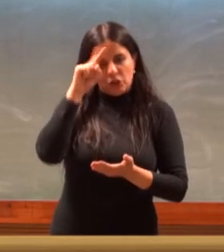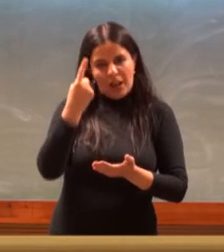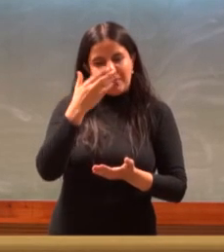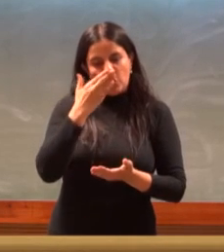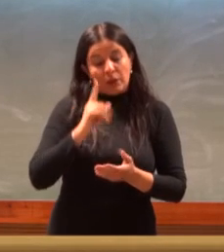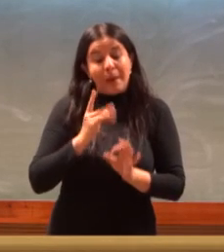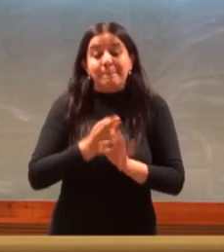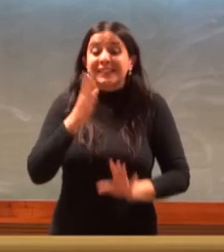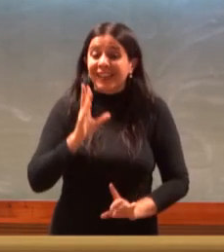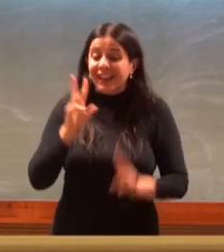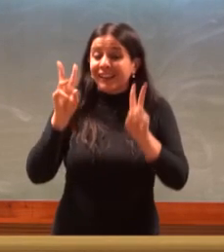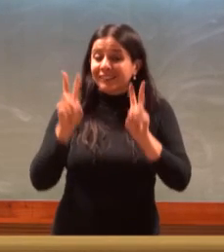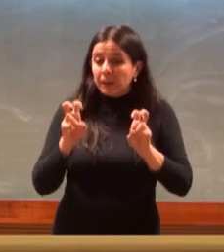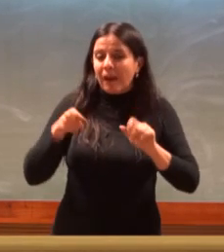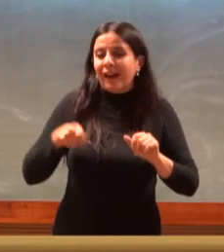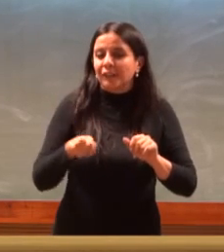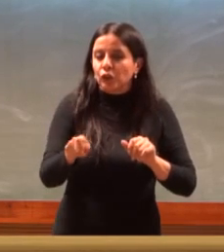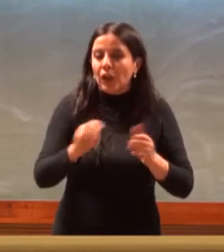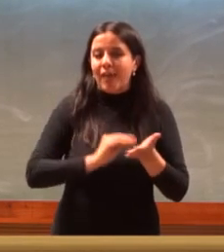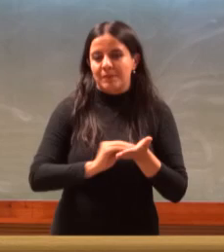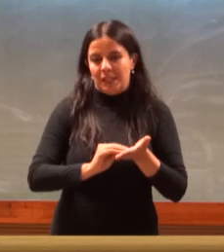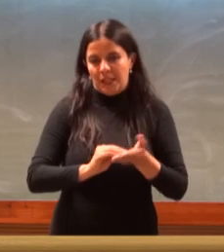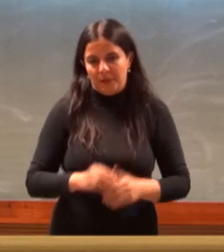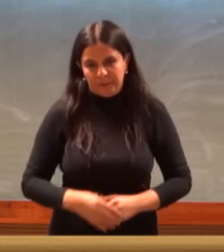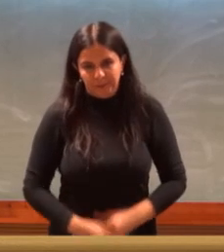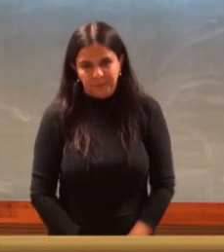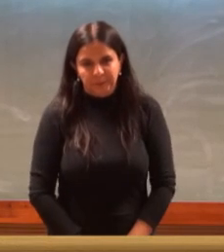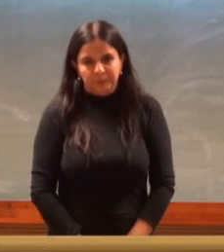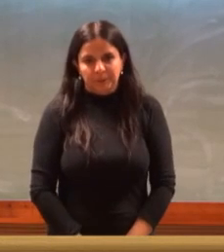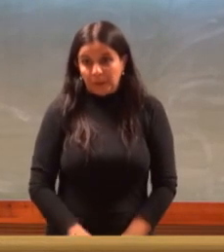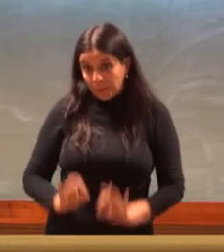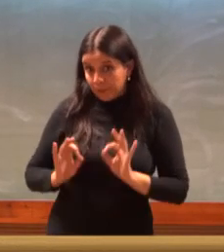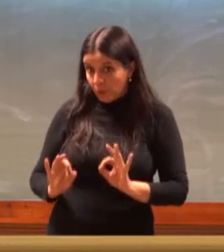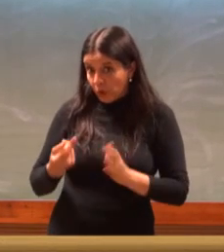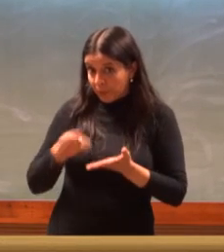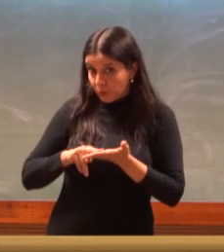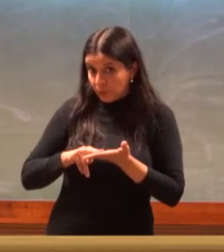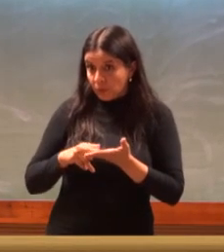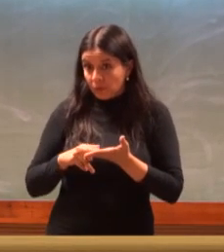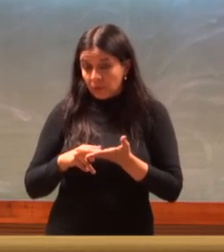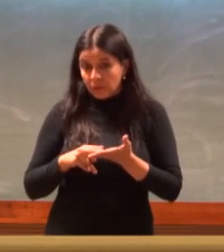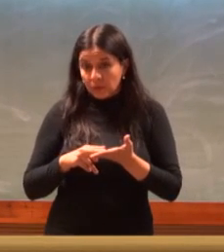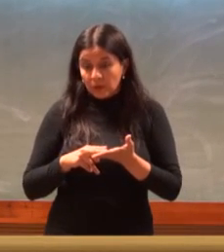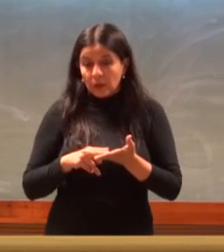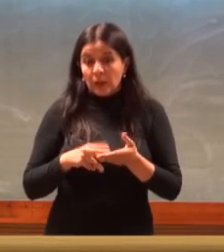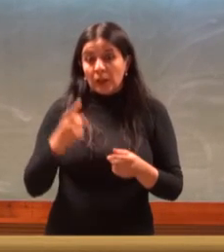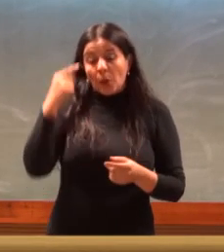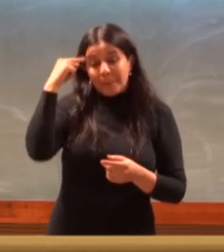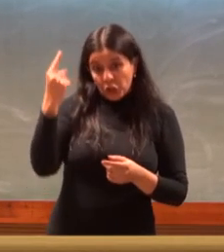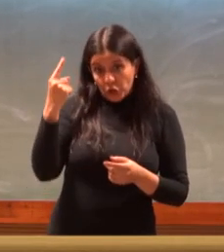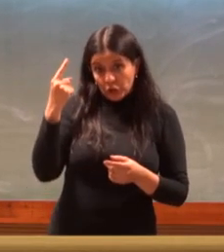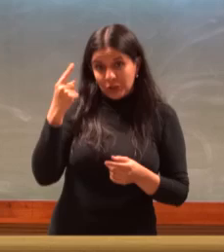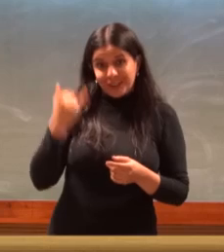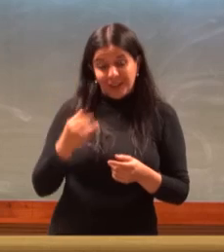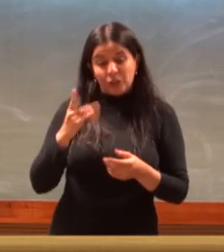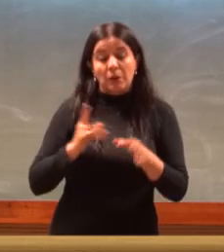aspecto de la gestión administrativa está bien o Repito Qué opinión le merece el